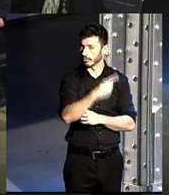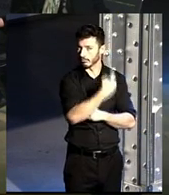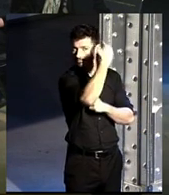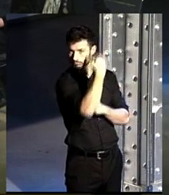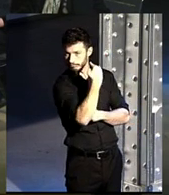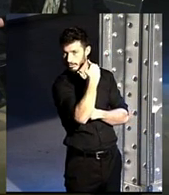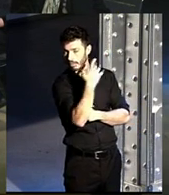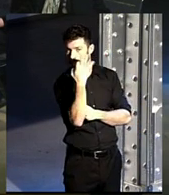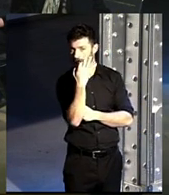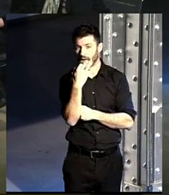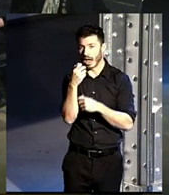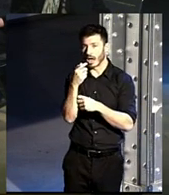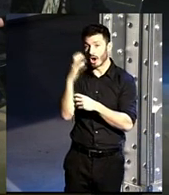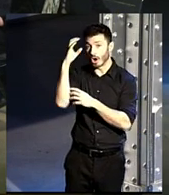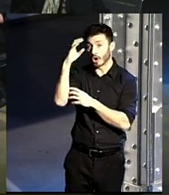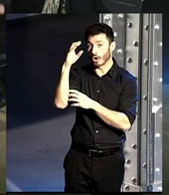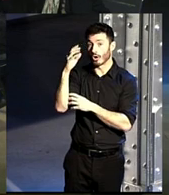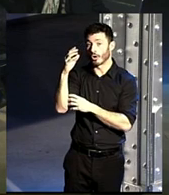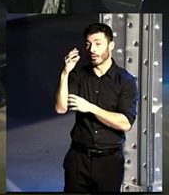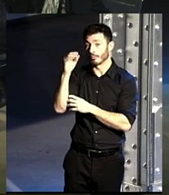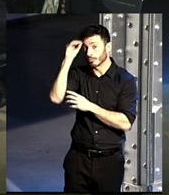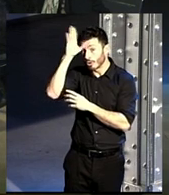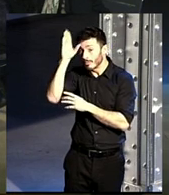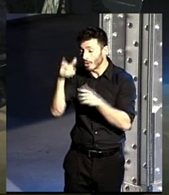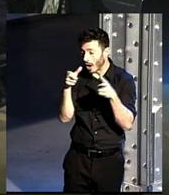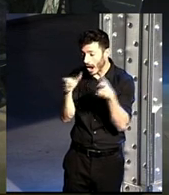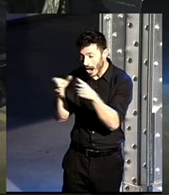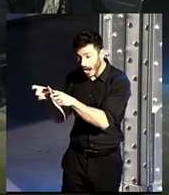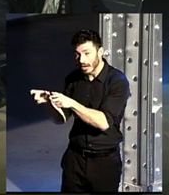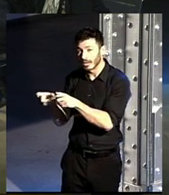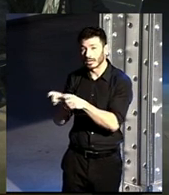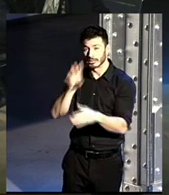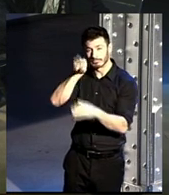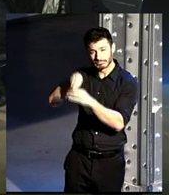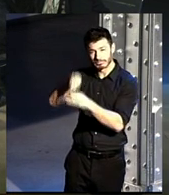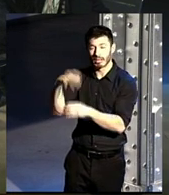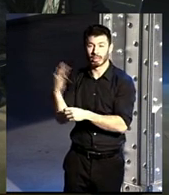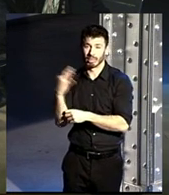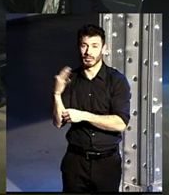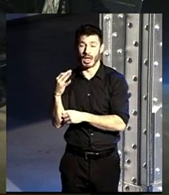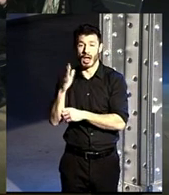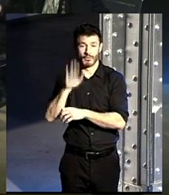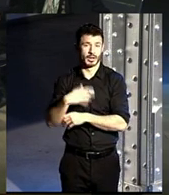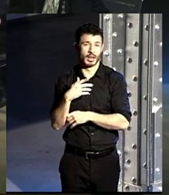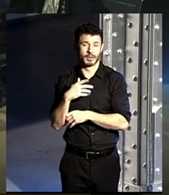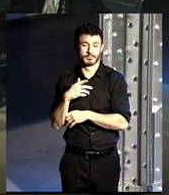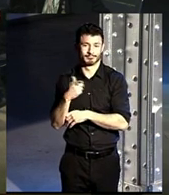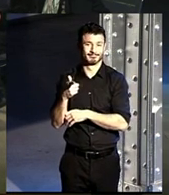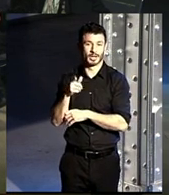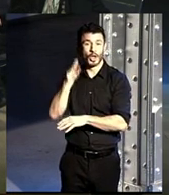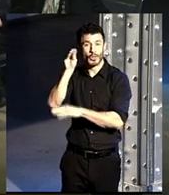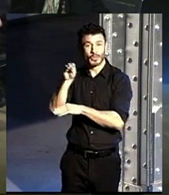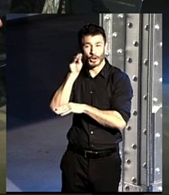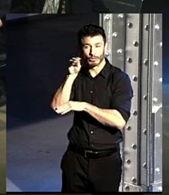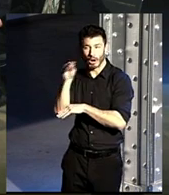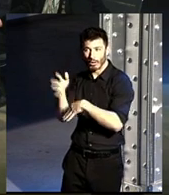áreas de conocimiento en cada una de las novelas, y La ahí tenía que geografía. hablar de la paleontología Sí, y sí, de acuerdo. Claro, metió la lucha entre dinosaurios, que eso sí que era imposible. Pero